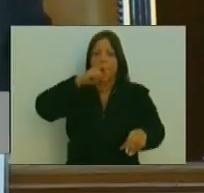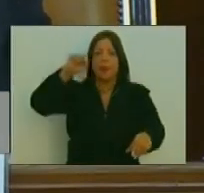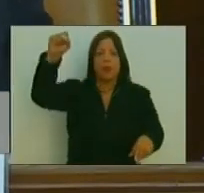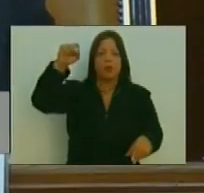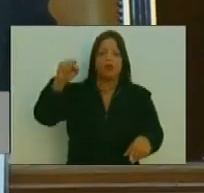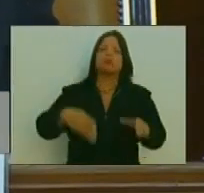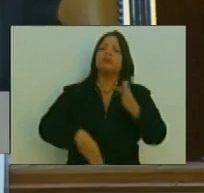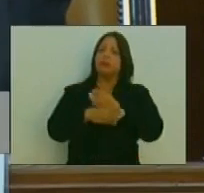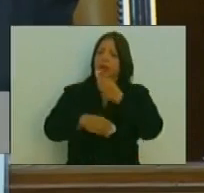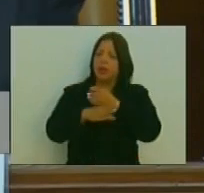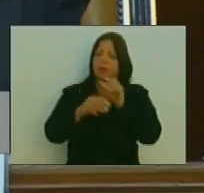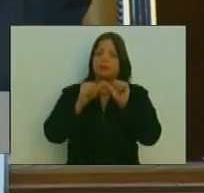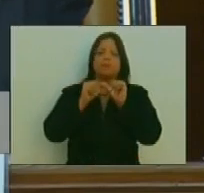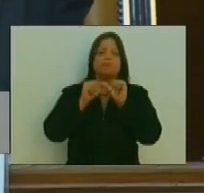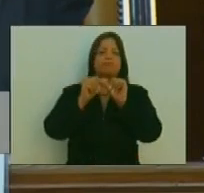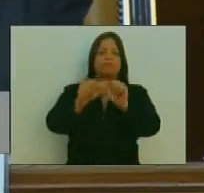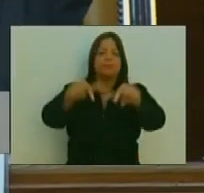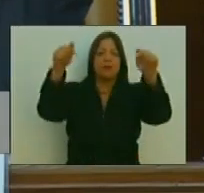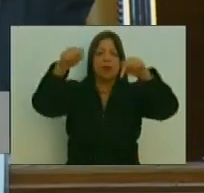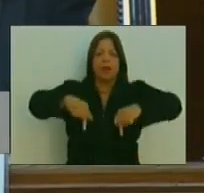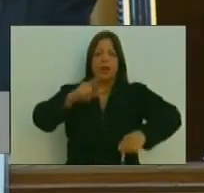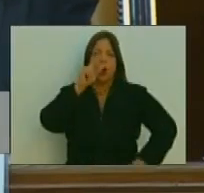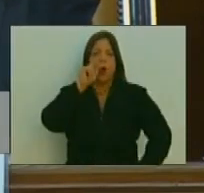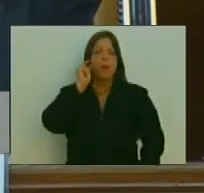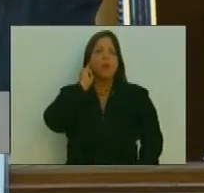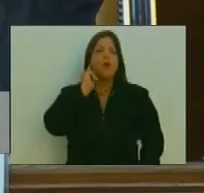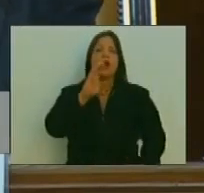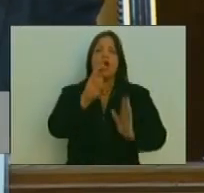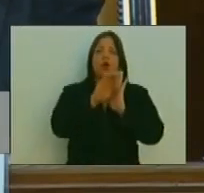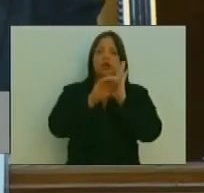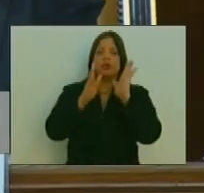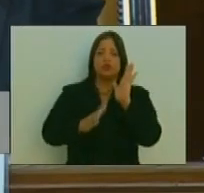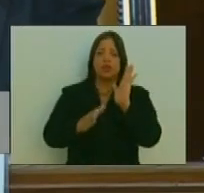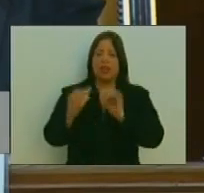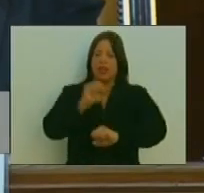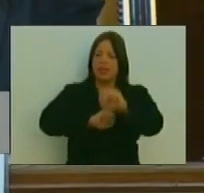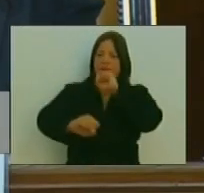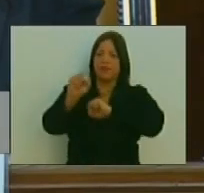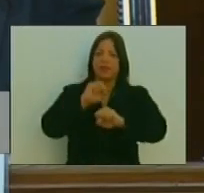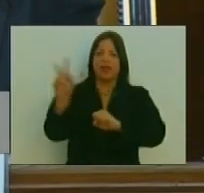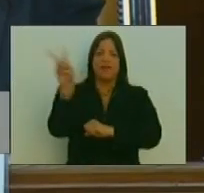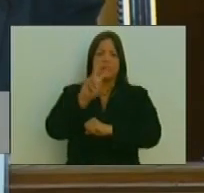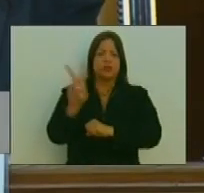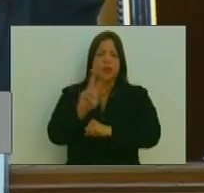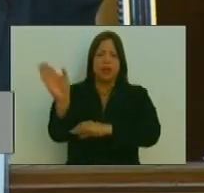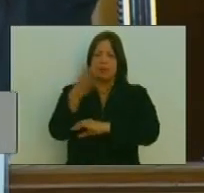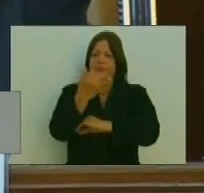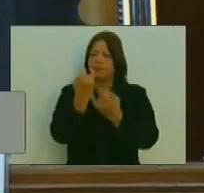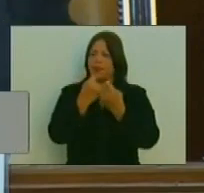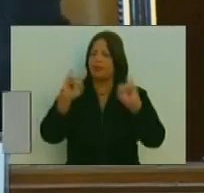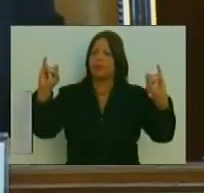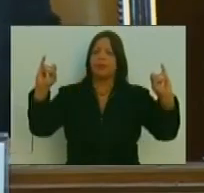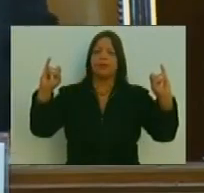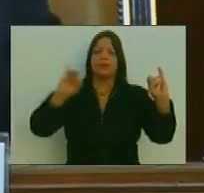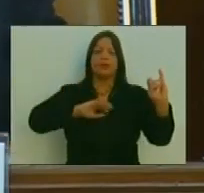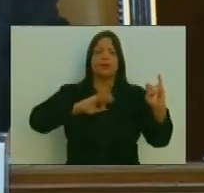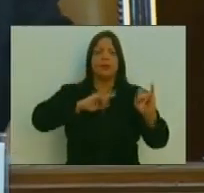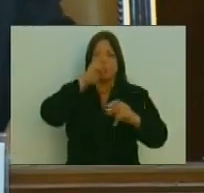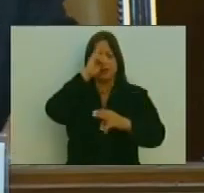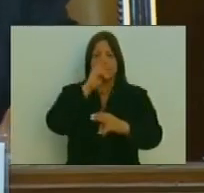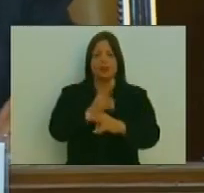Nicolás Maduro. Estamos acá, hombres y mujeres constituyentes, para defender la soberanía y para defender la